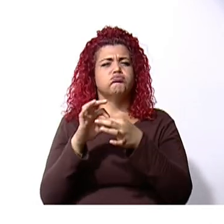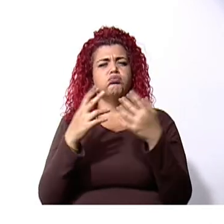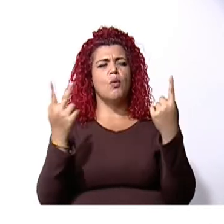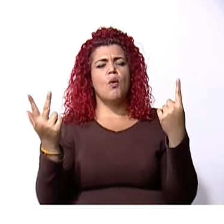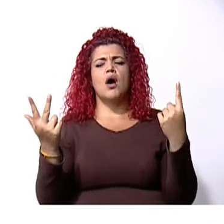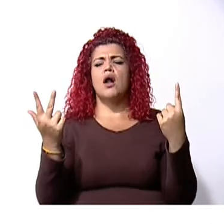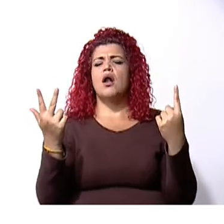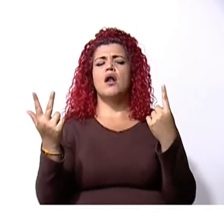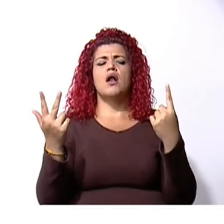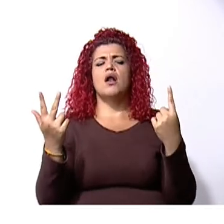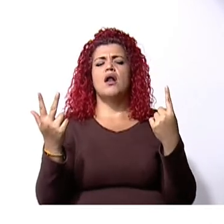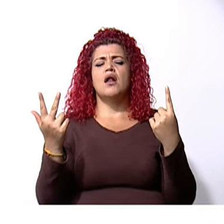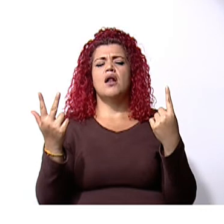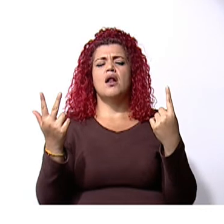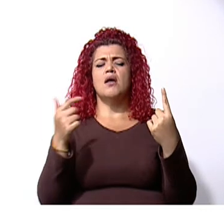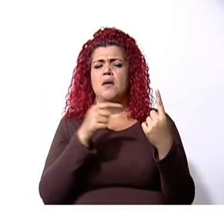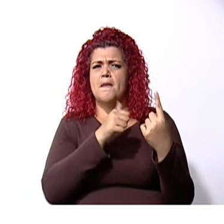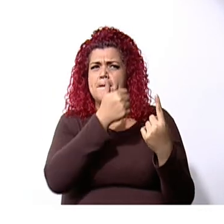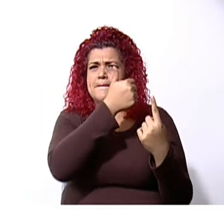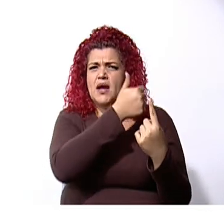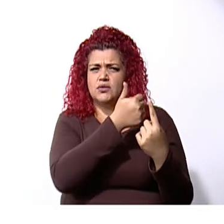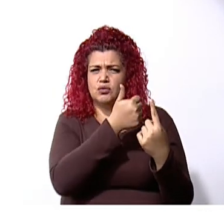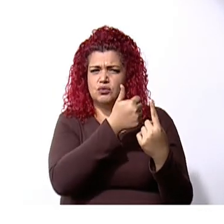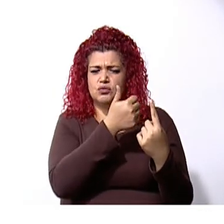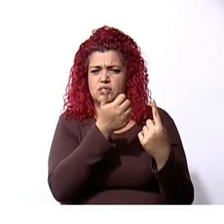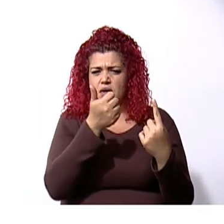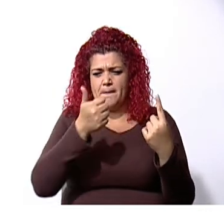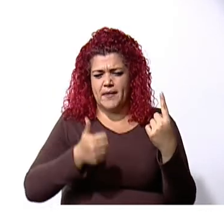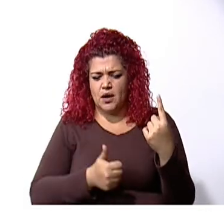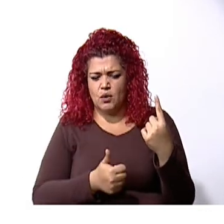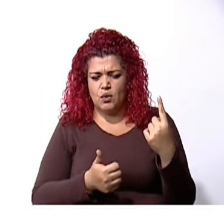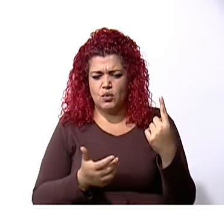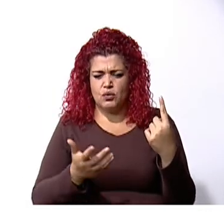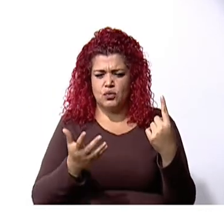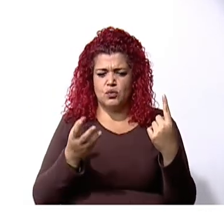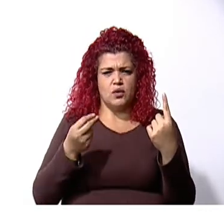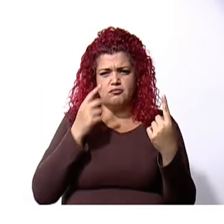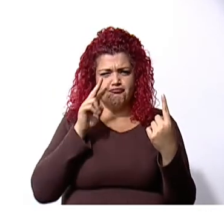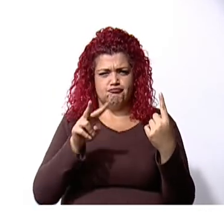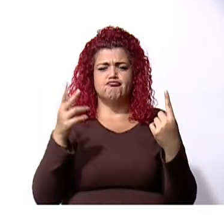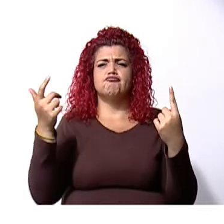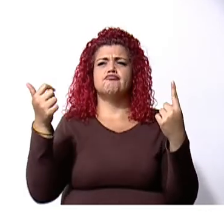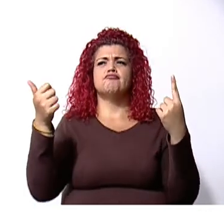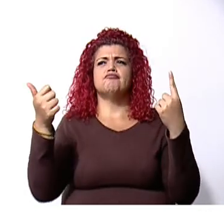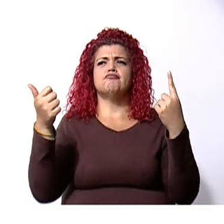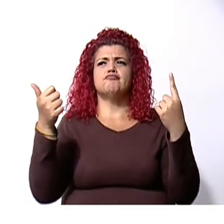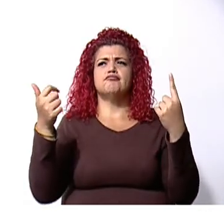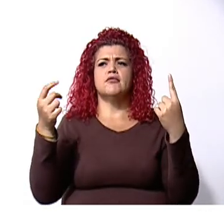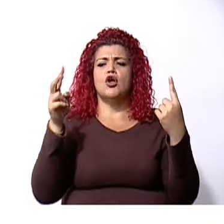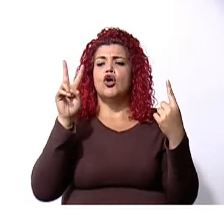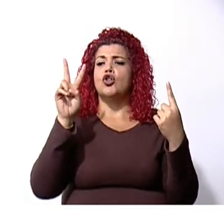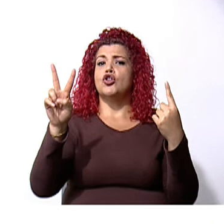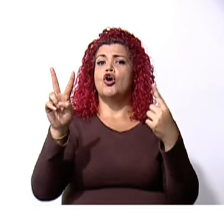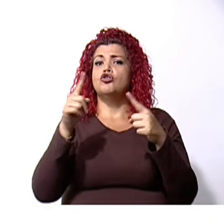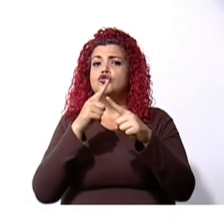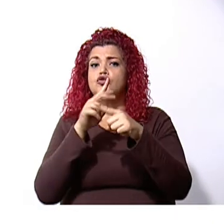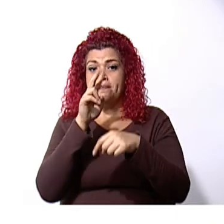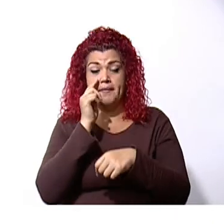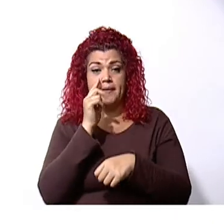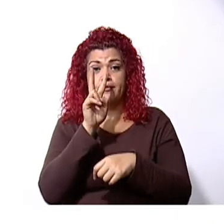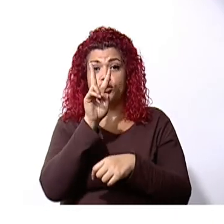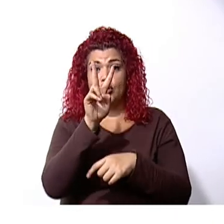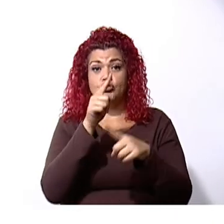¿Cuál hay? Piensen. A ver, observen bien, 2 por 5 es igual a